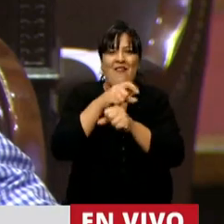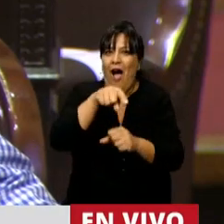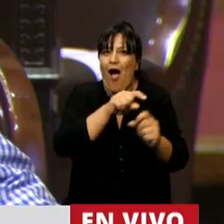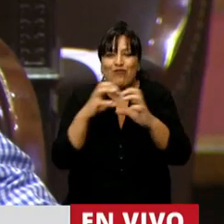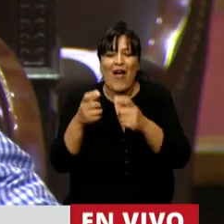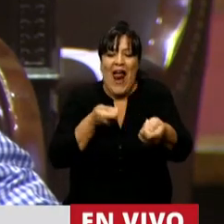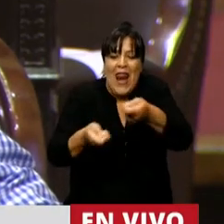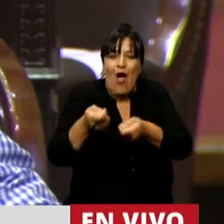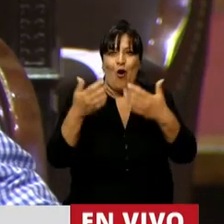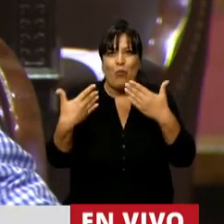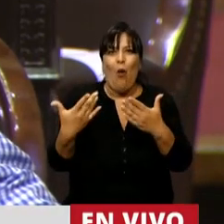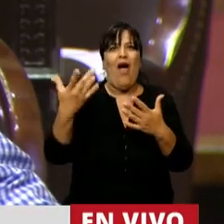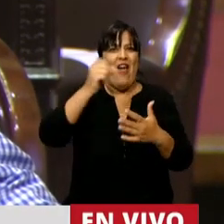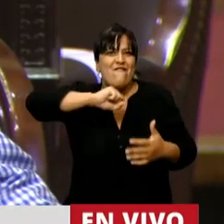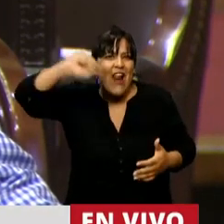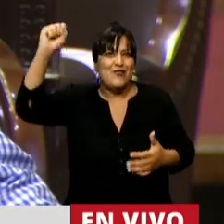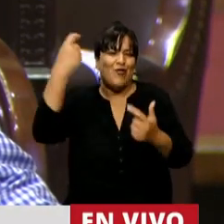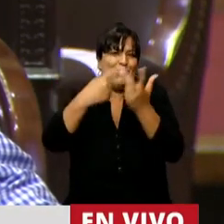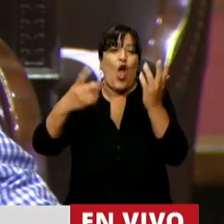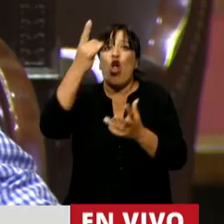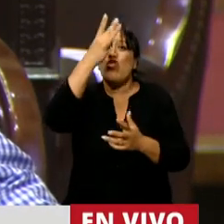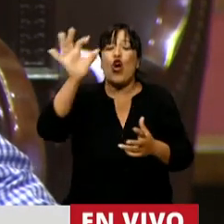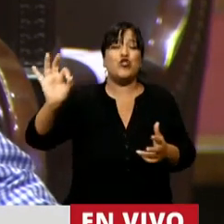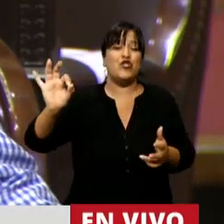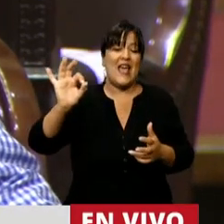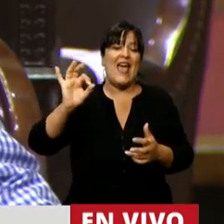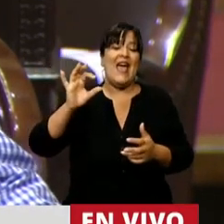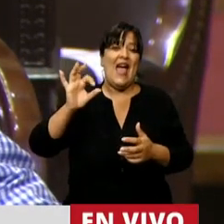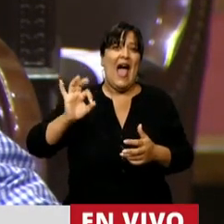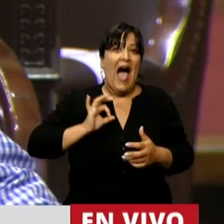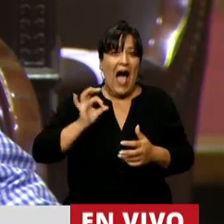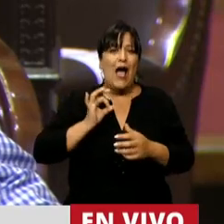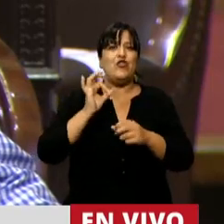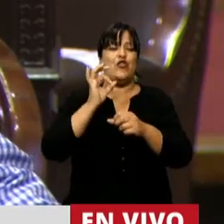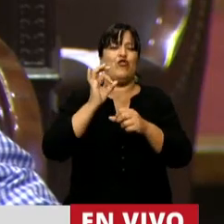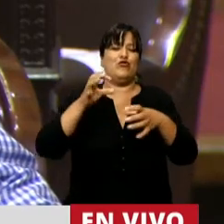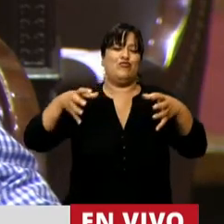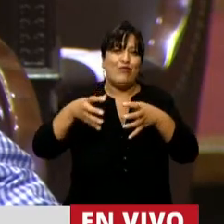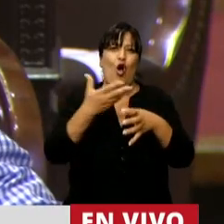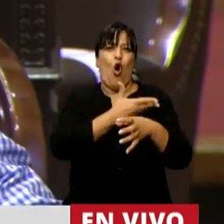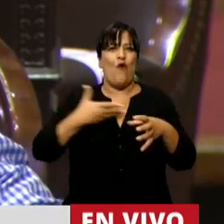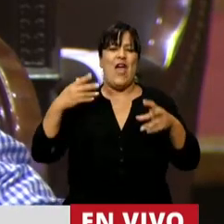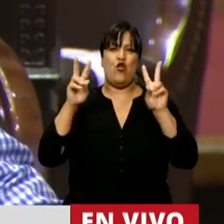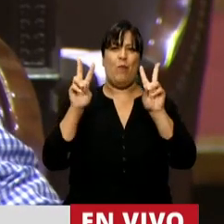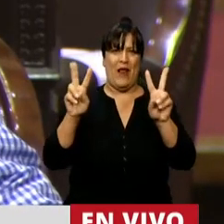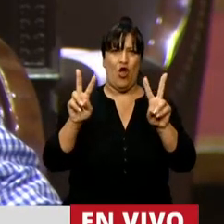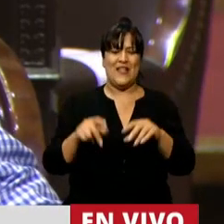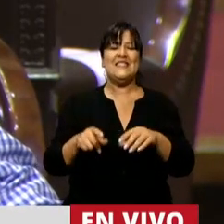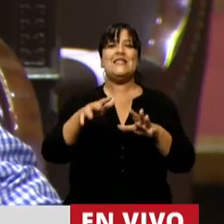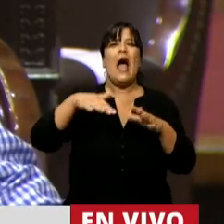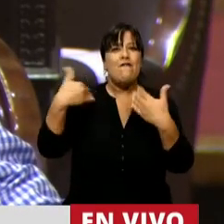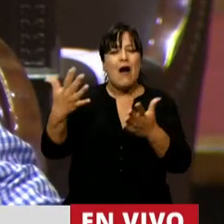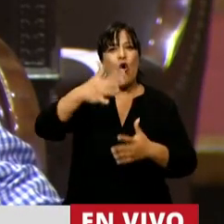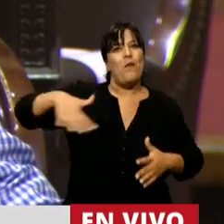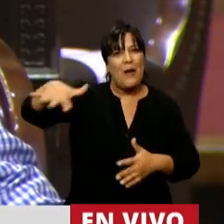alza y superamos la inflación en 12 años de gobierno peronista, en 12 años de gobierno nacional y popular. Y no tenemos duda que lo